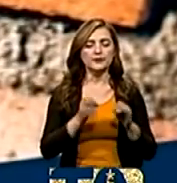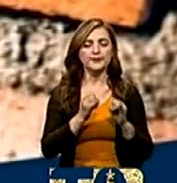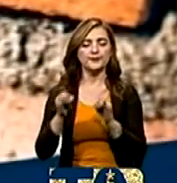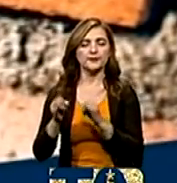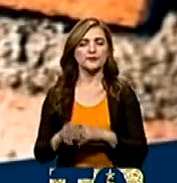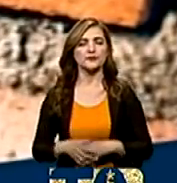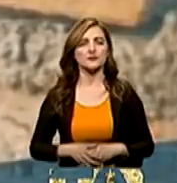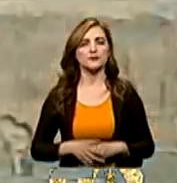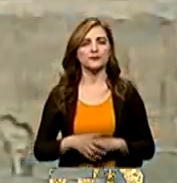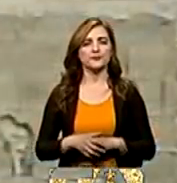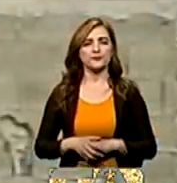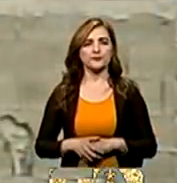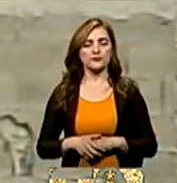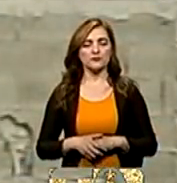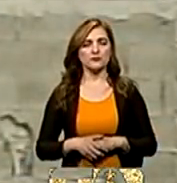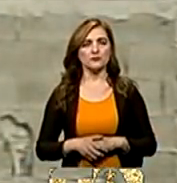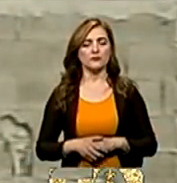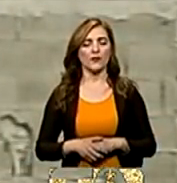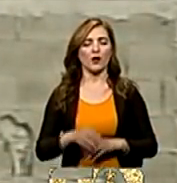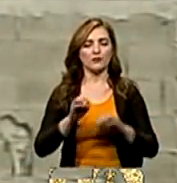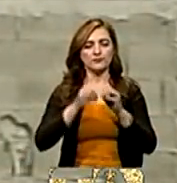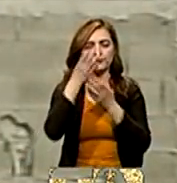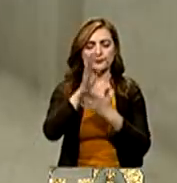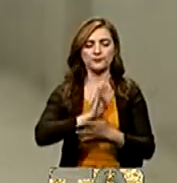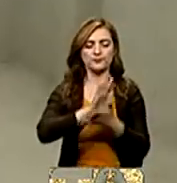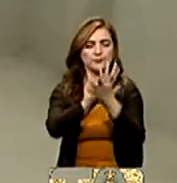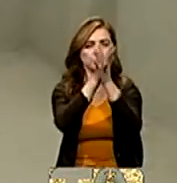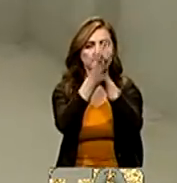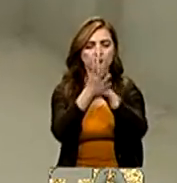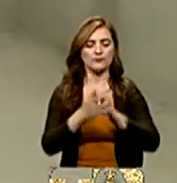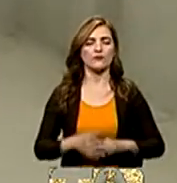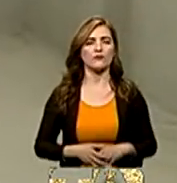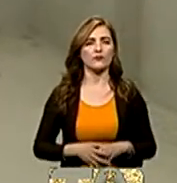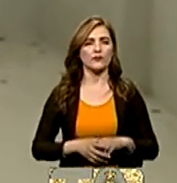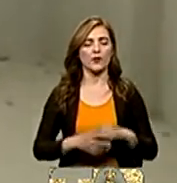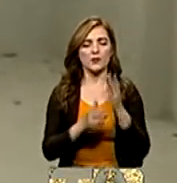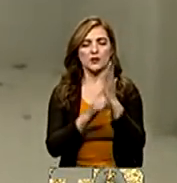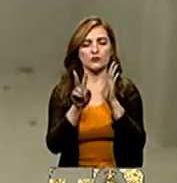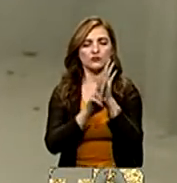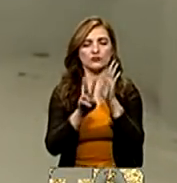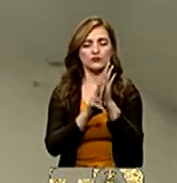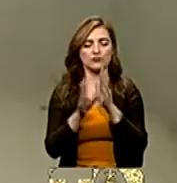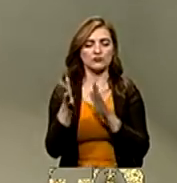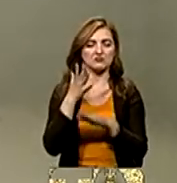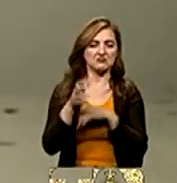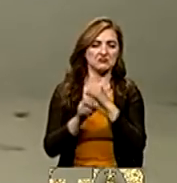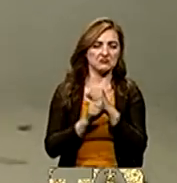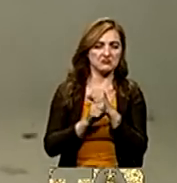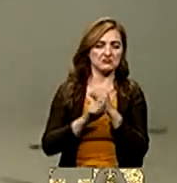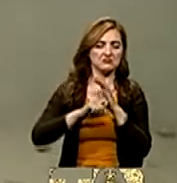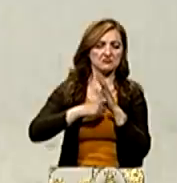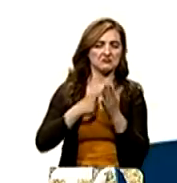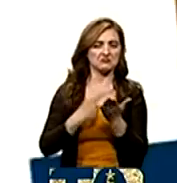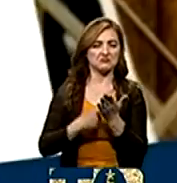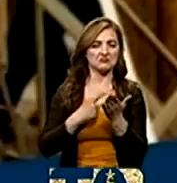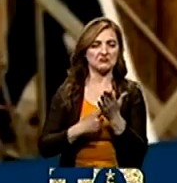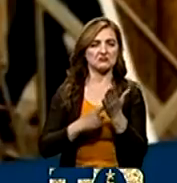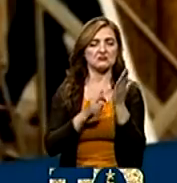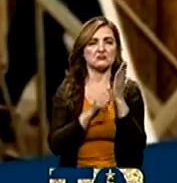de las viviendas. Tampoco existen informes técnicos. Al frente del MIDUBI estuvieron en el periodo analizado por la Contraloría